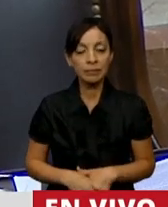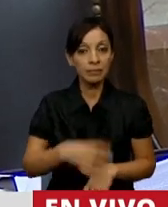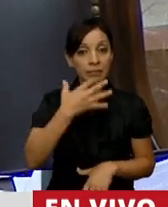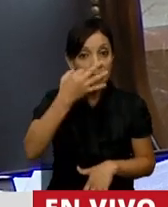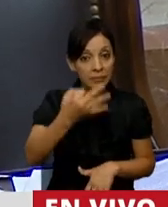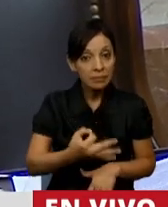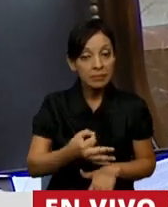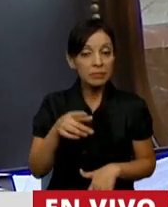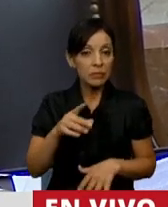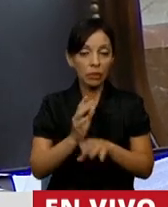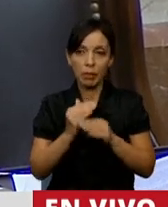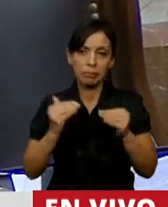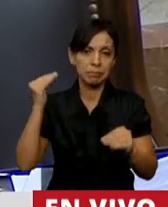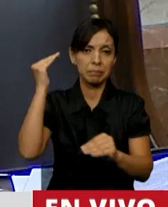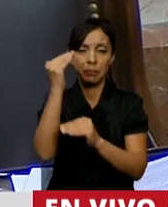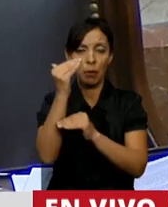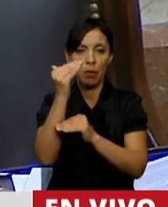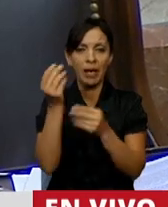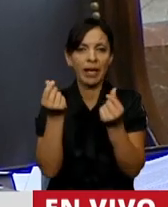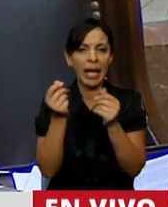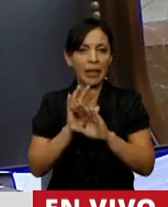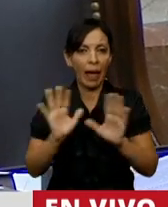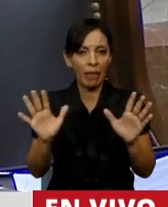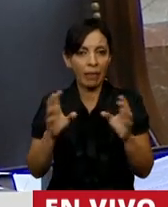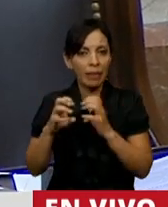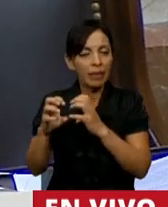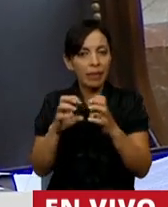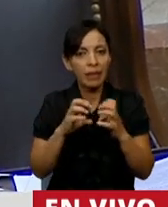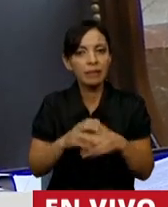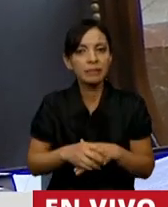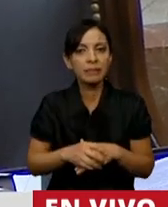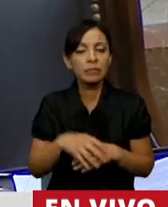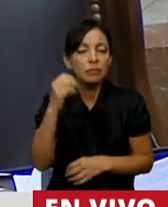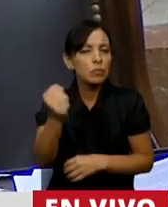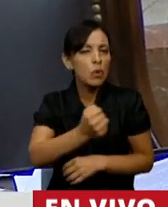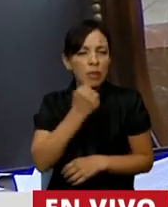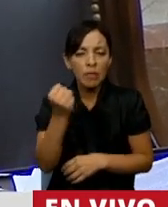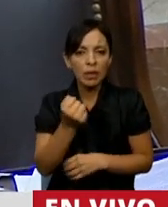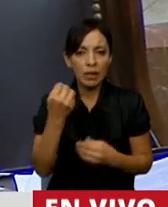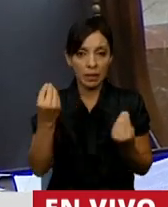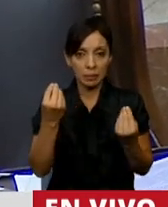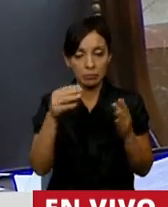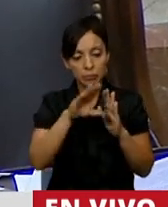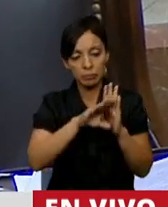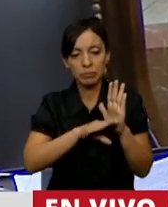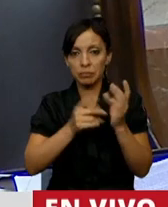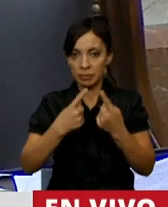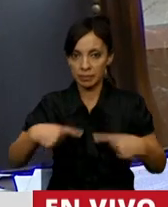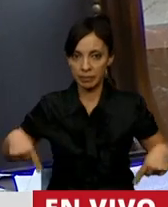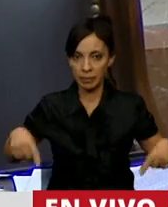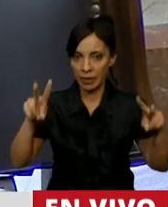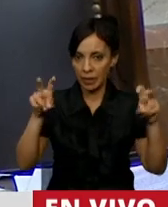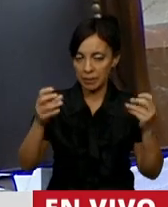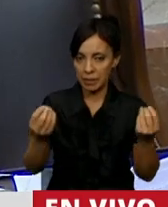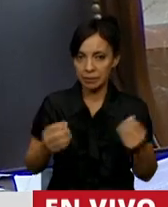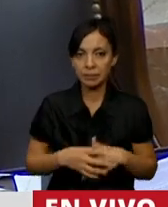fue un salto de calidad y fue muy importante por varias cuestiones. La primera, porque